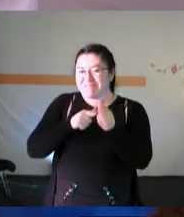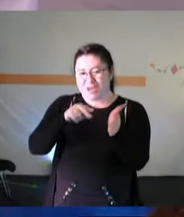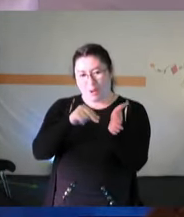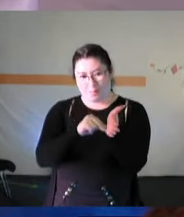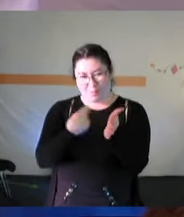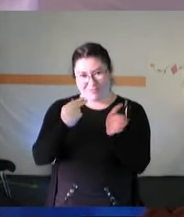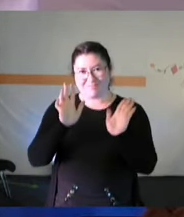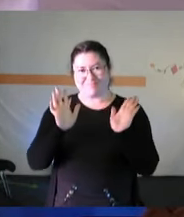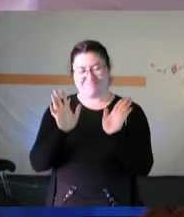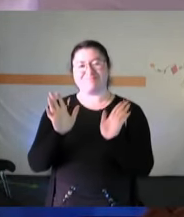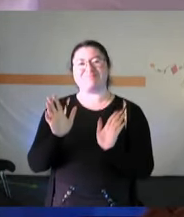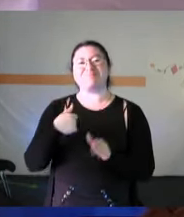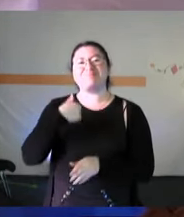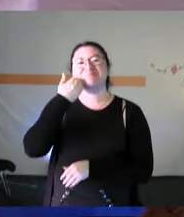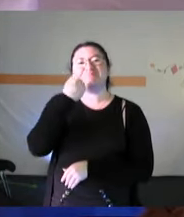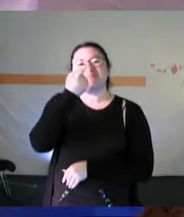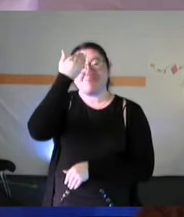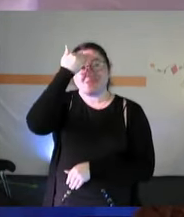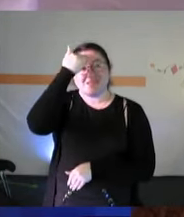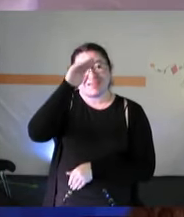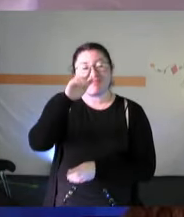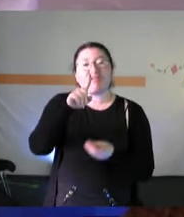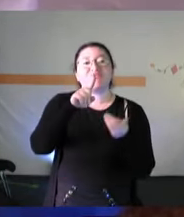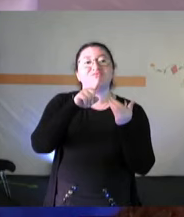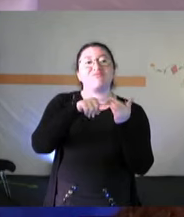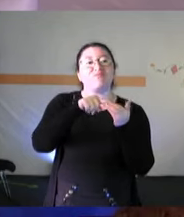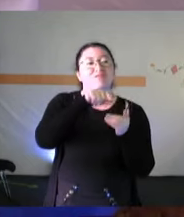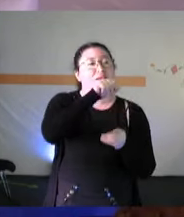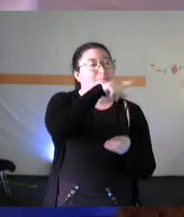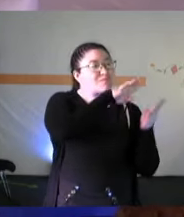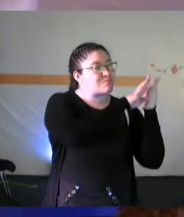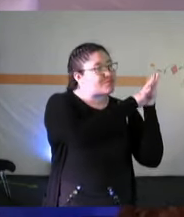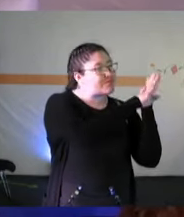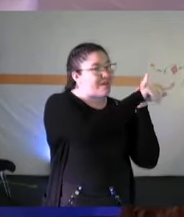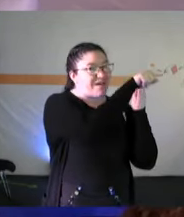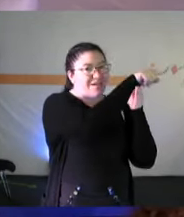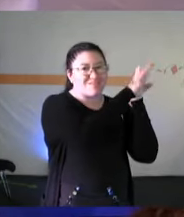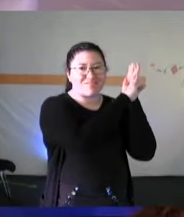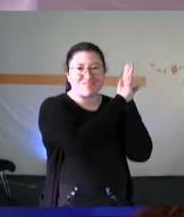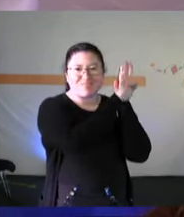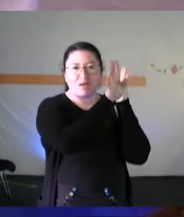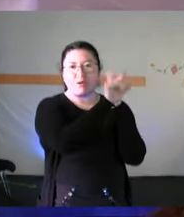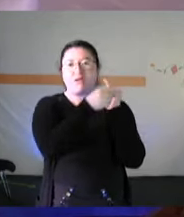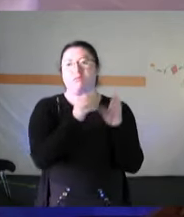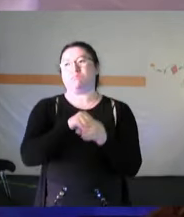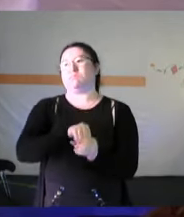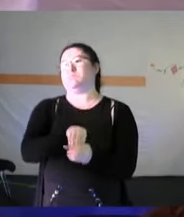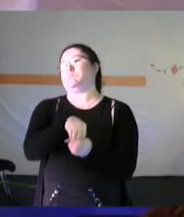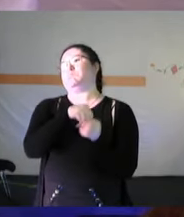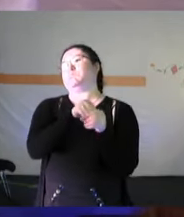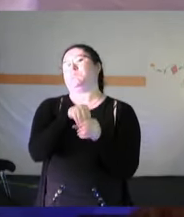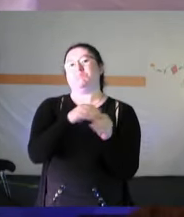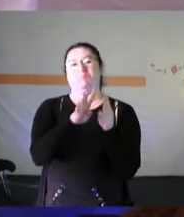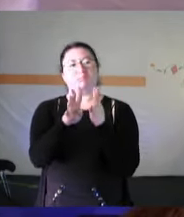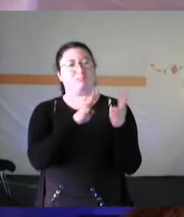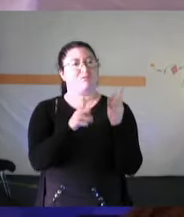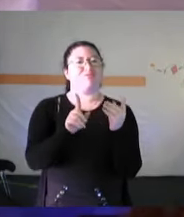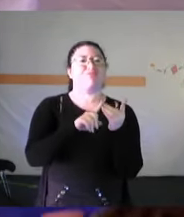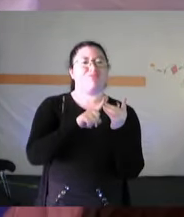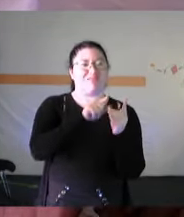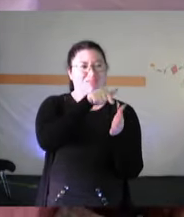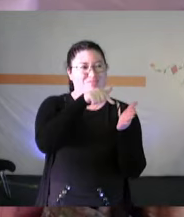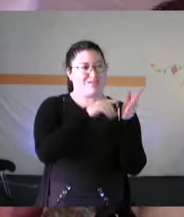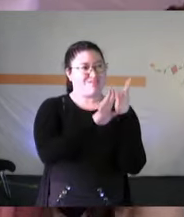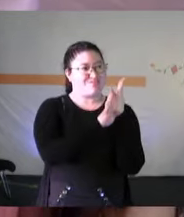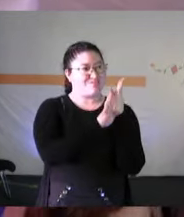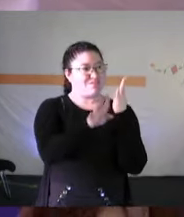sepan, las firmas de María Fernanda van a ser en esa unifila, ¿ok? Porque si no va a ser un relajo con la fila de uno y la fila de otro. Entonces,